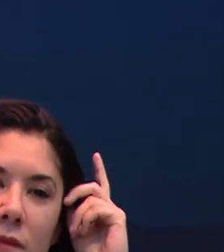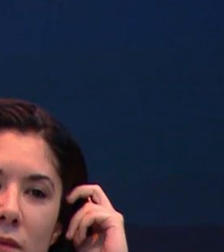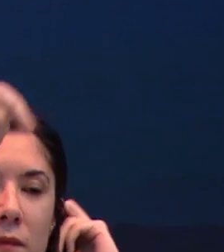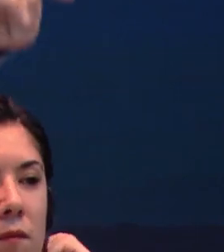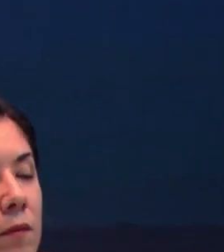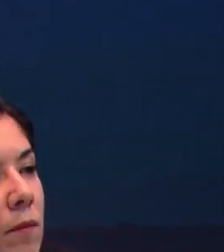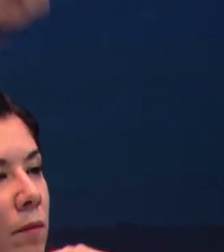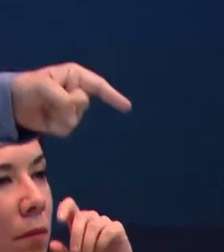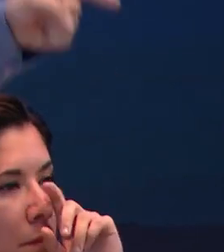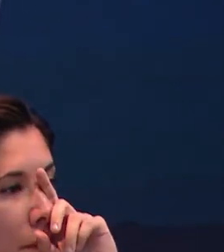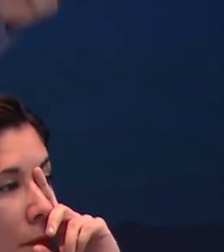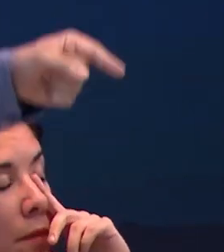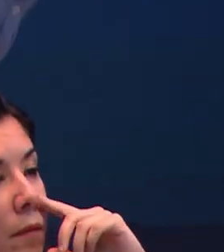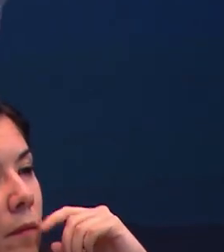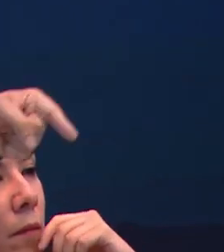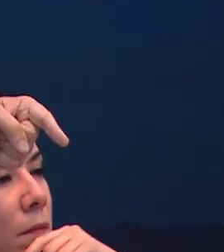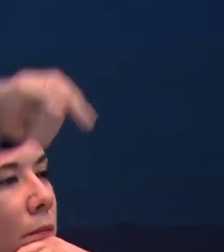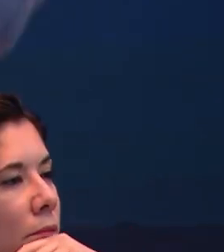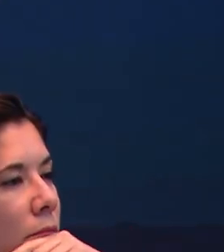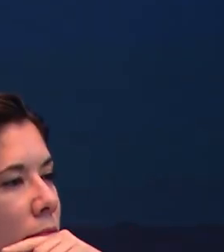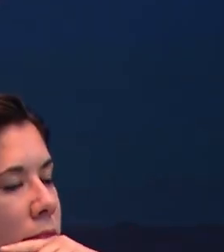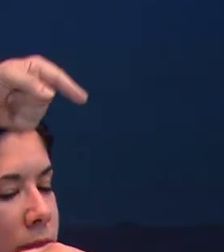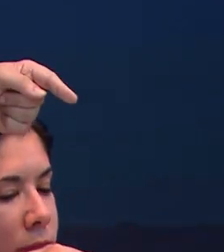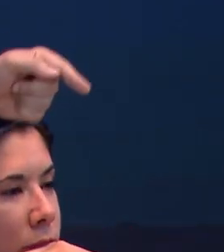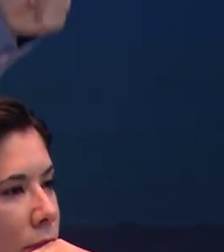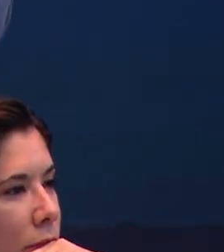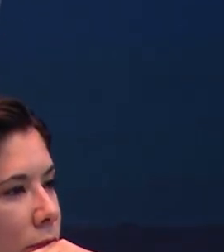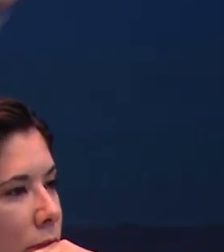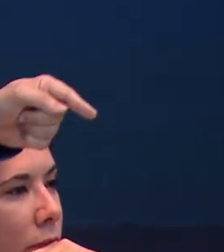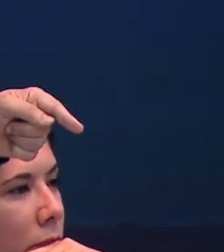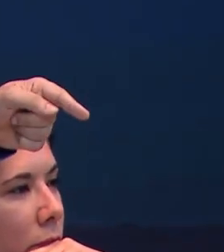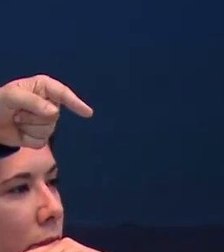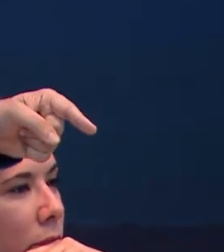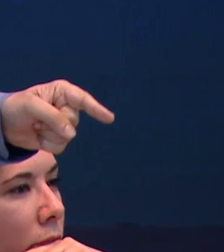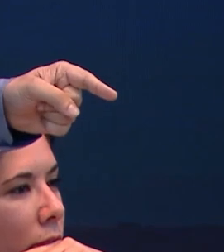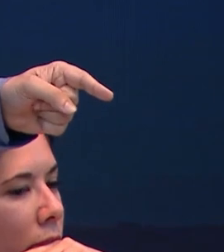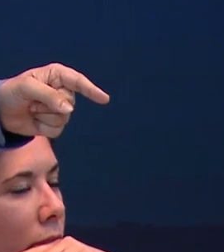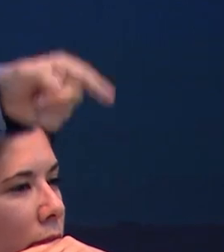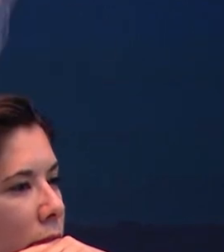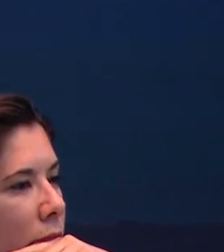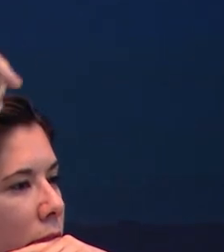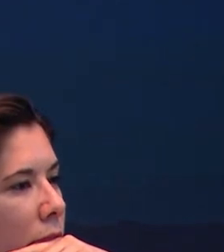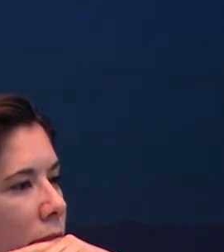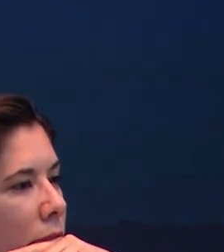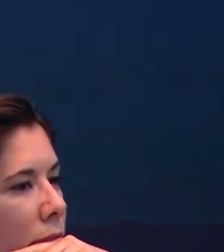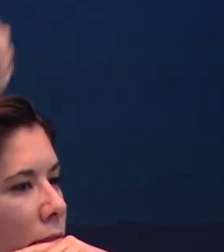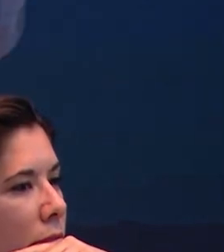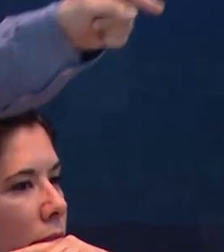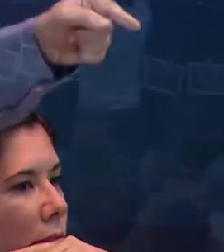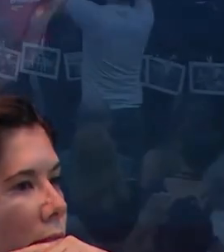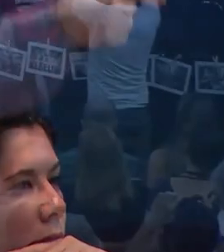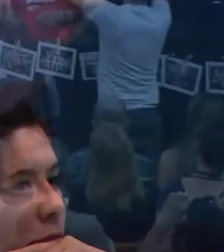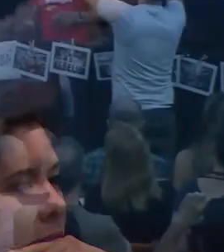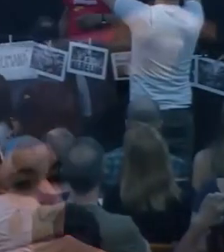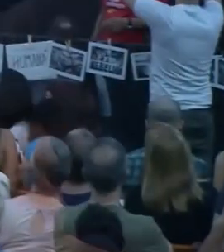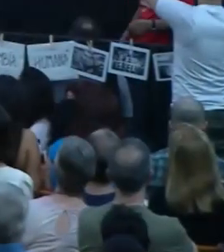dispuesto a enfrentarse a los grandes lobbies, tiene que estar dispuesto a enfrentarse a los que querrían que